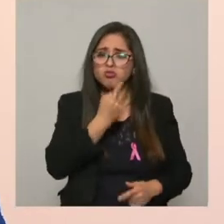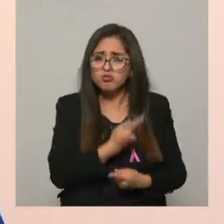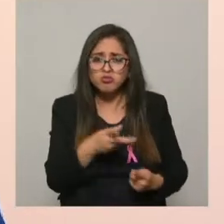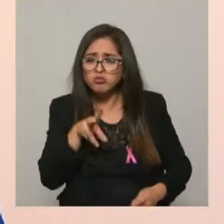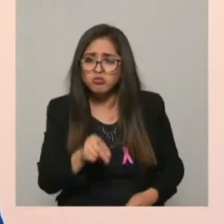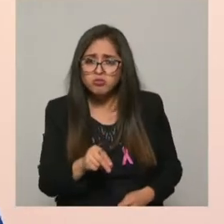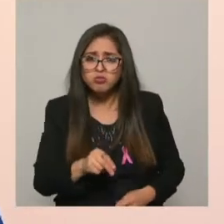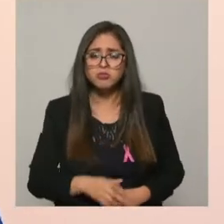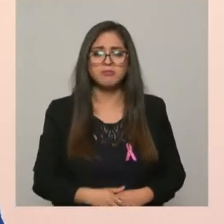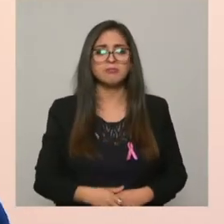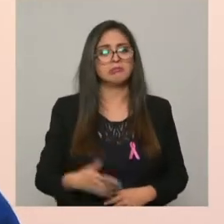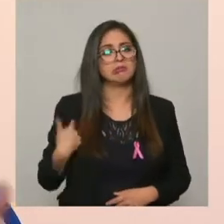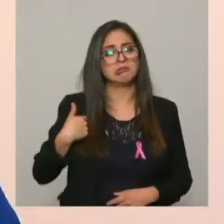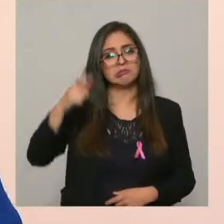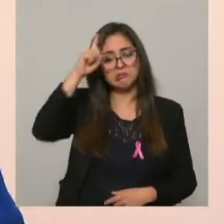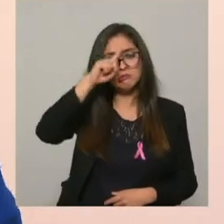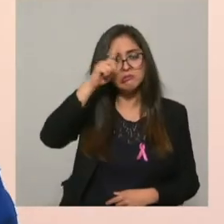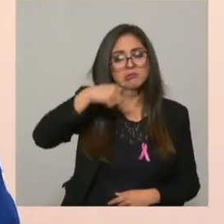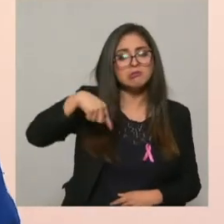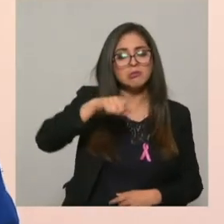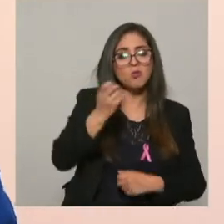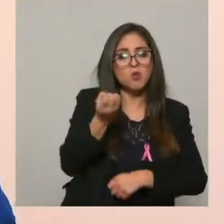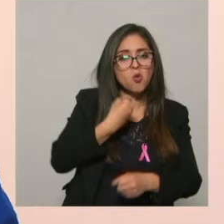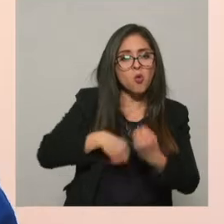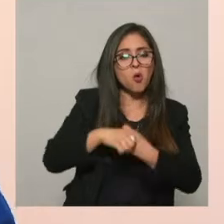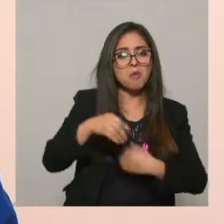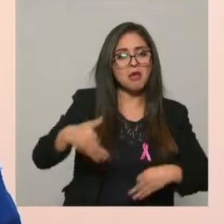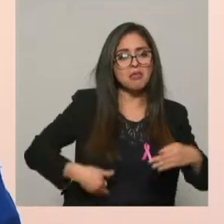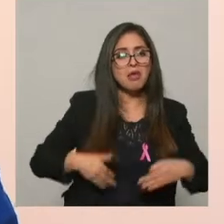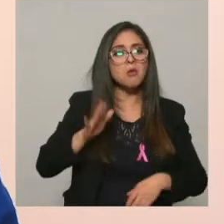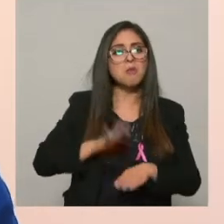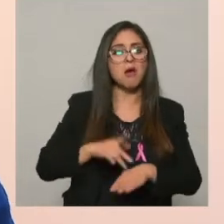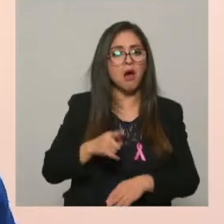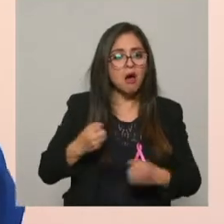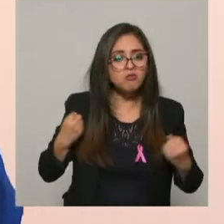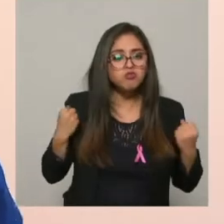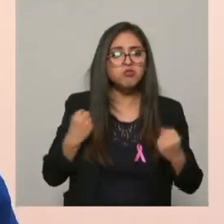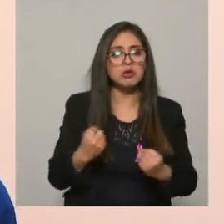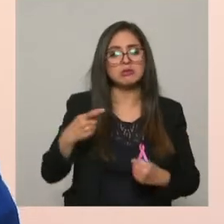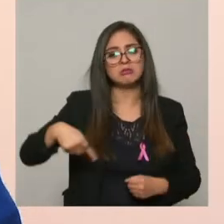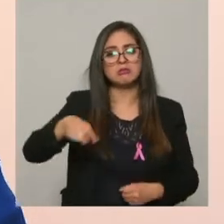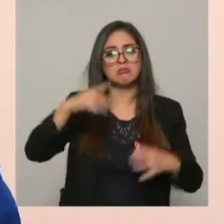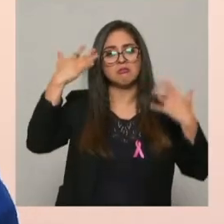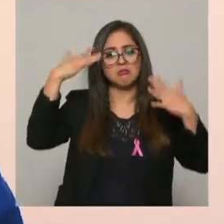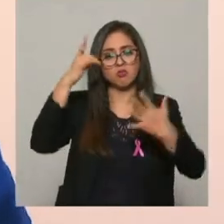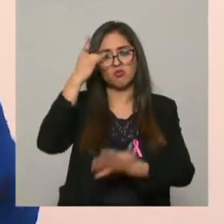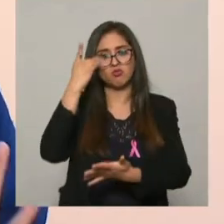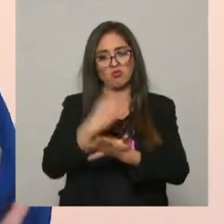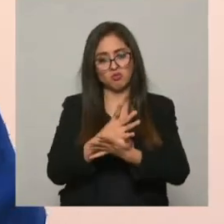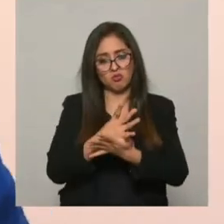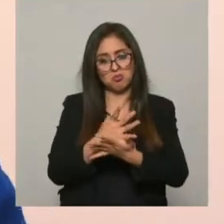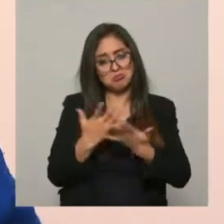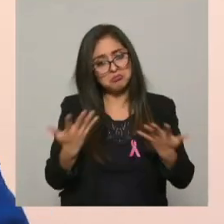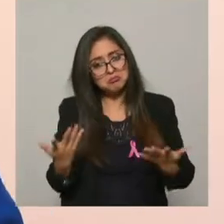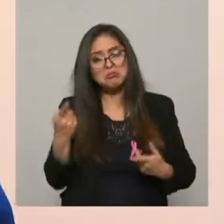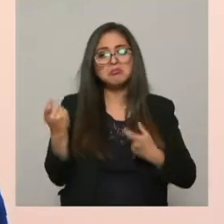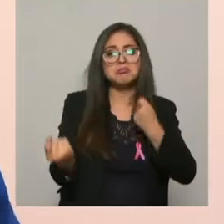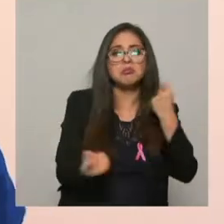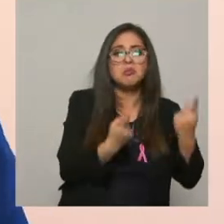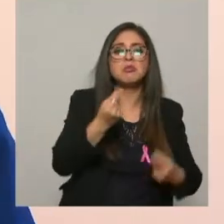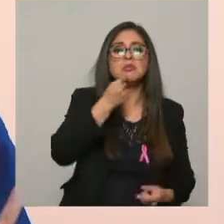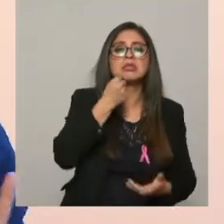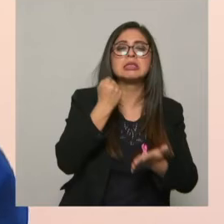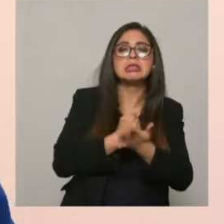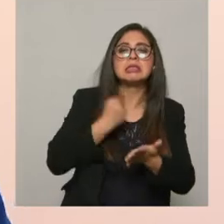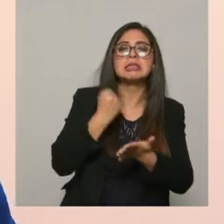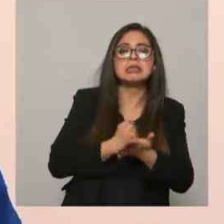pues justamente este año esta obra viene mucho más fuerte, pero pues algunos niños insisten